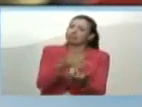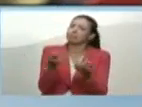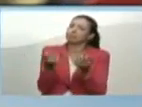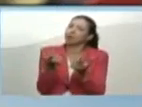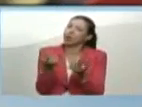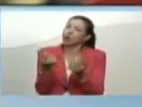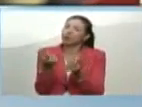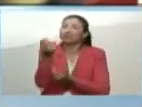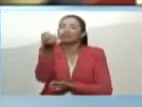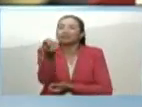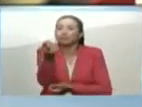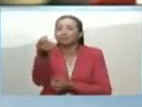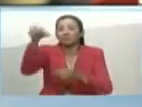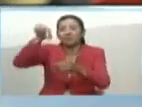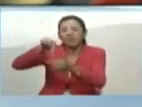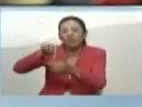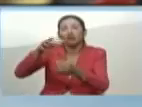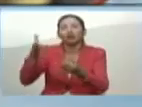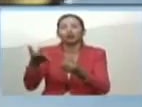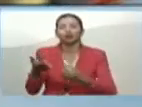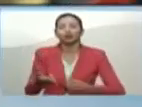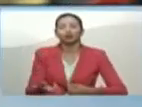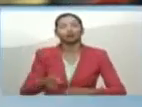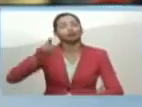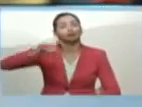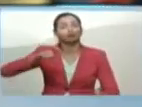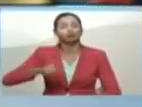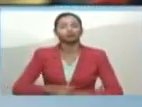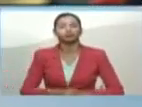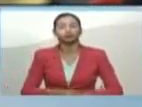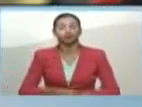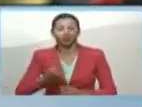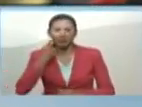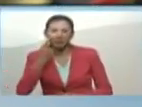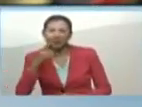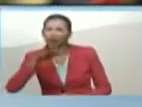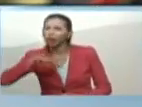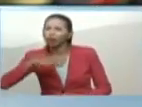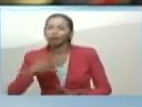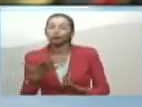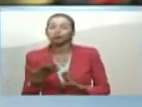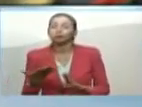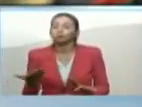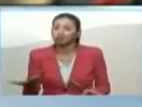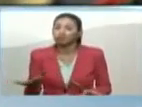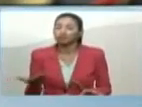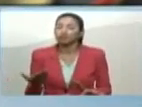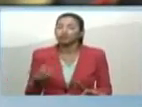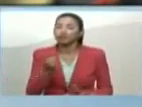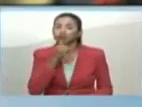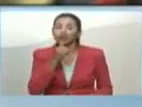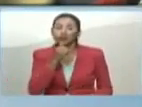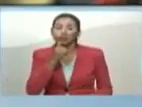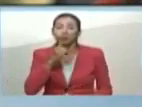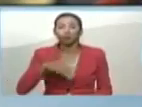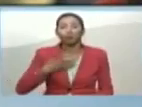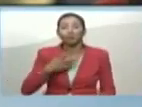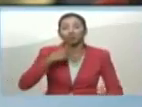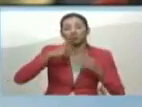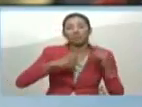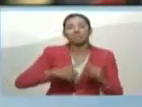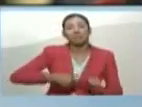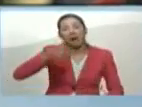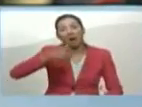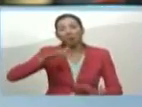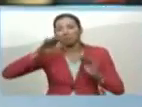semilla. Entonces es necesario que se identifique la capacidad productiva de cada uno de los estados para